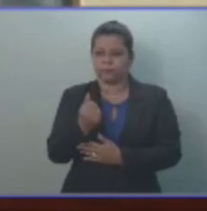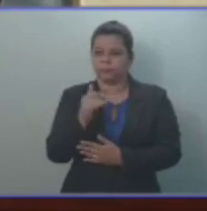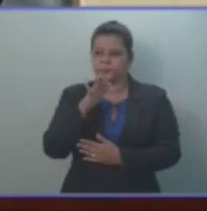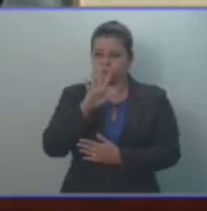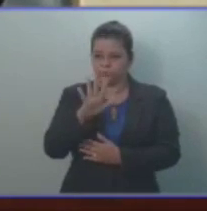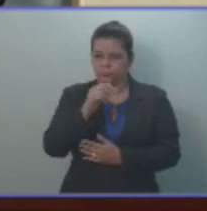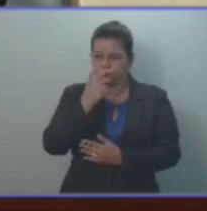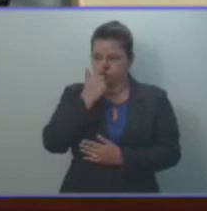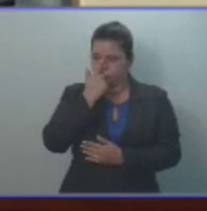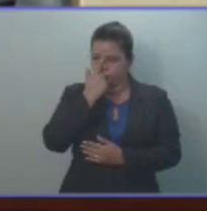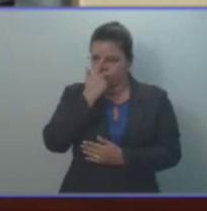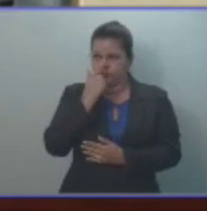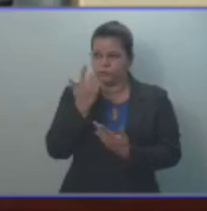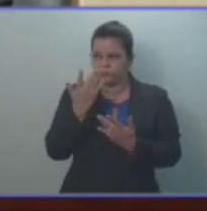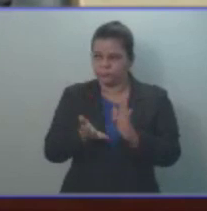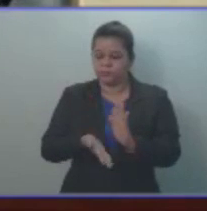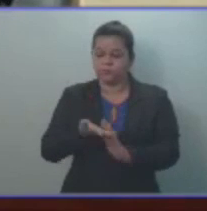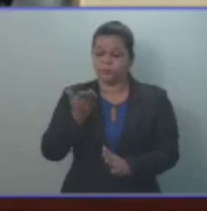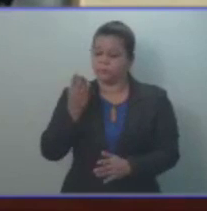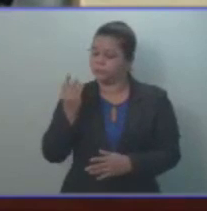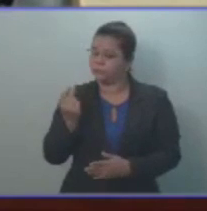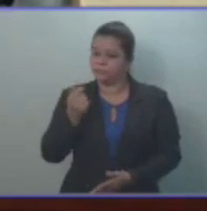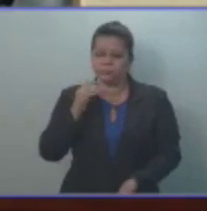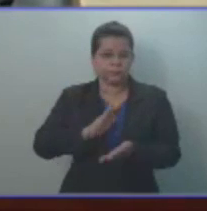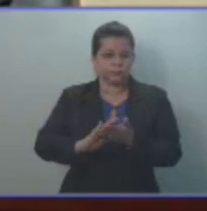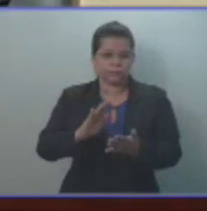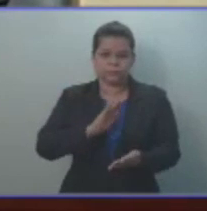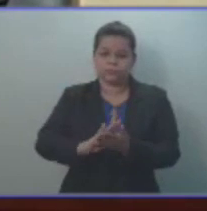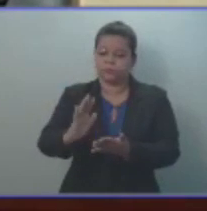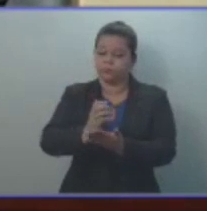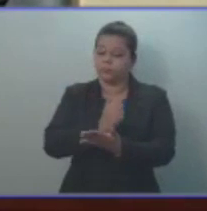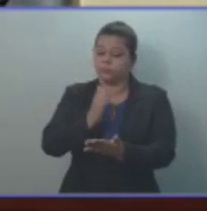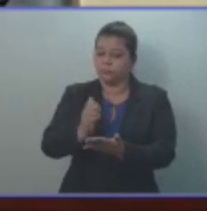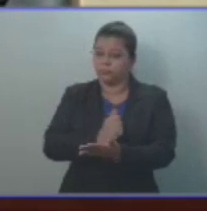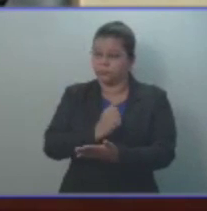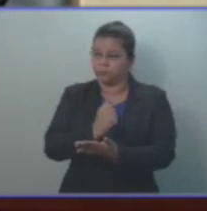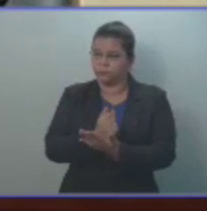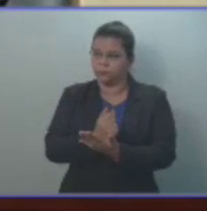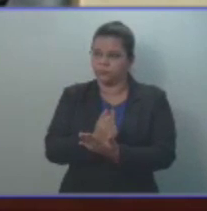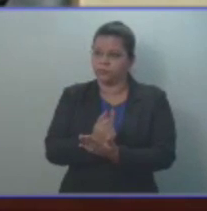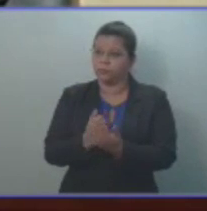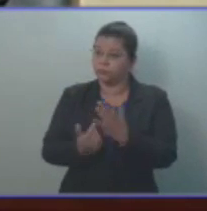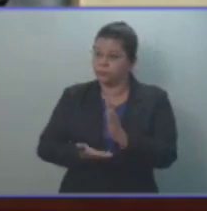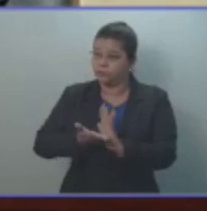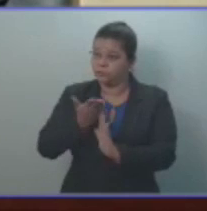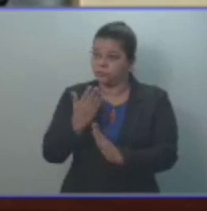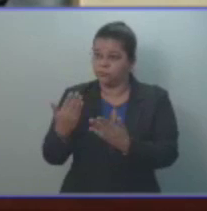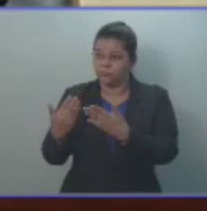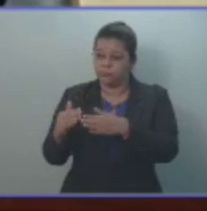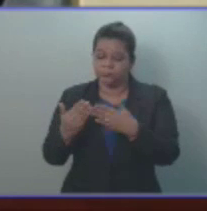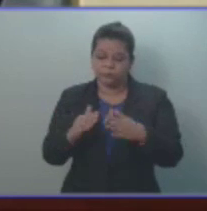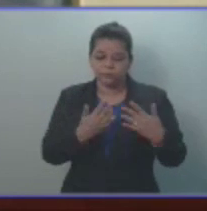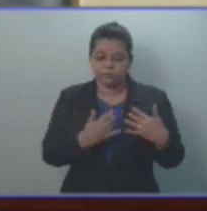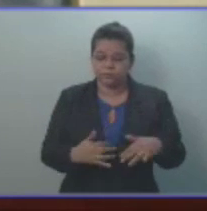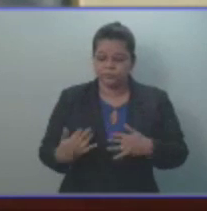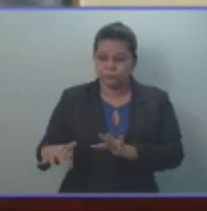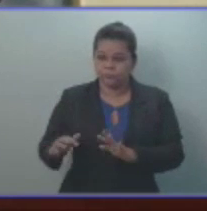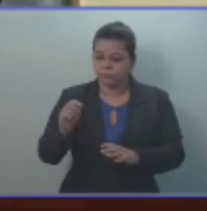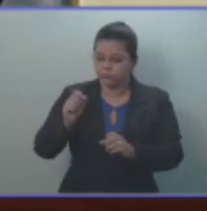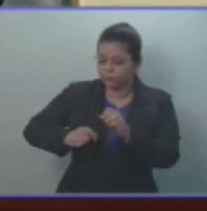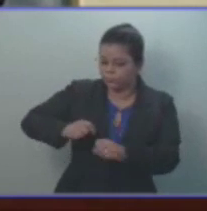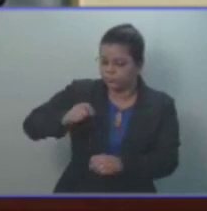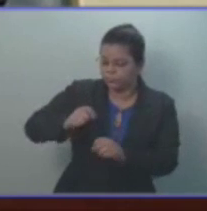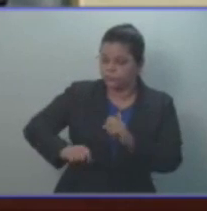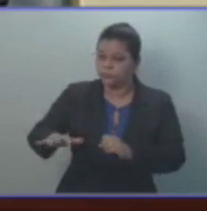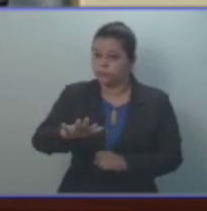el facilitar la tributación de las personas naturales que desarrollan actividades agrícolas tanto en el